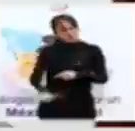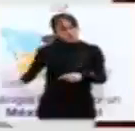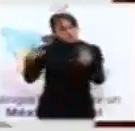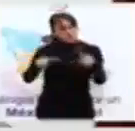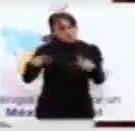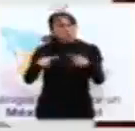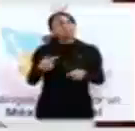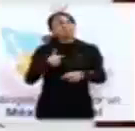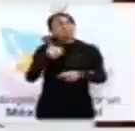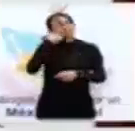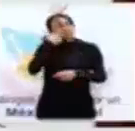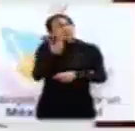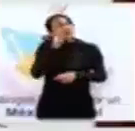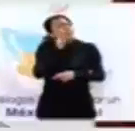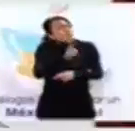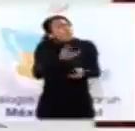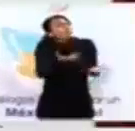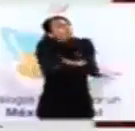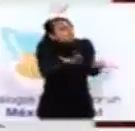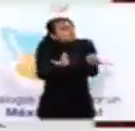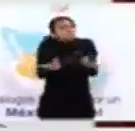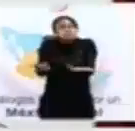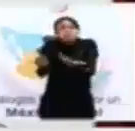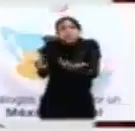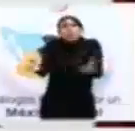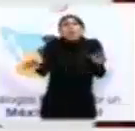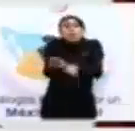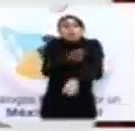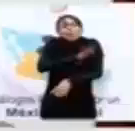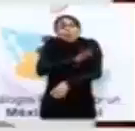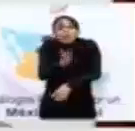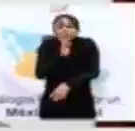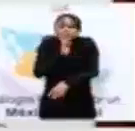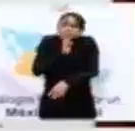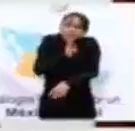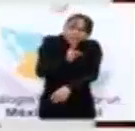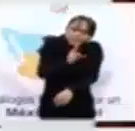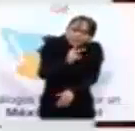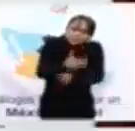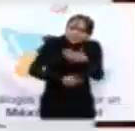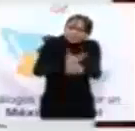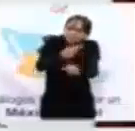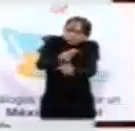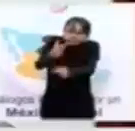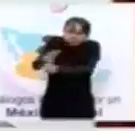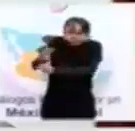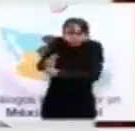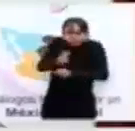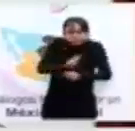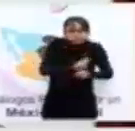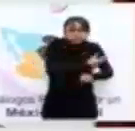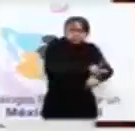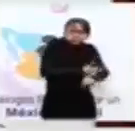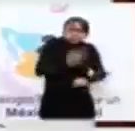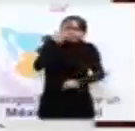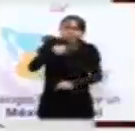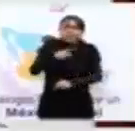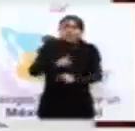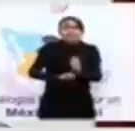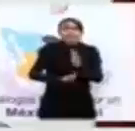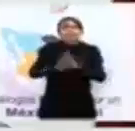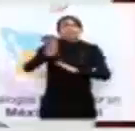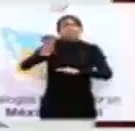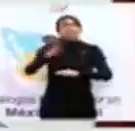planteamientos en cuanto a mejorar y eficientar estos temas que estamos viendo que se dan en